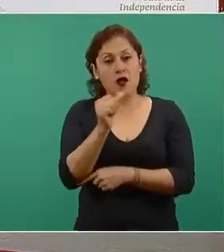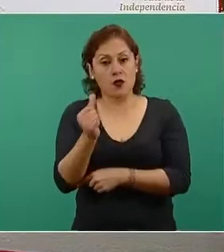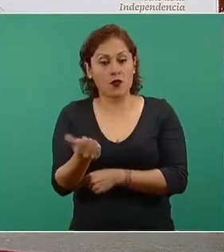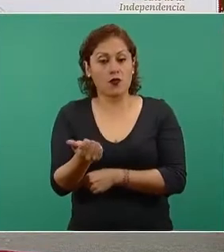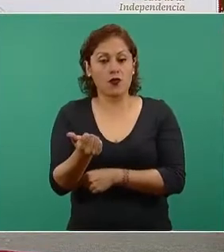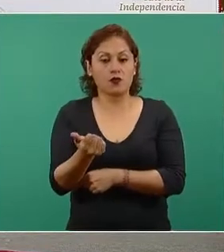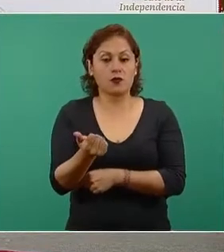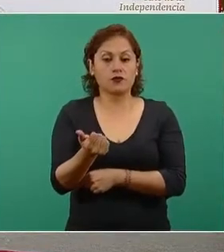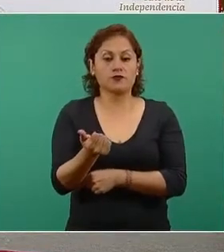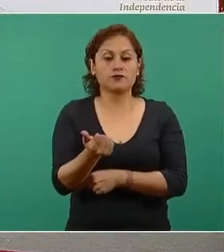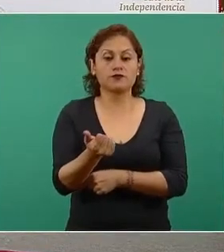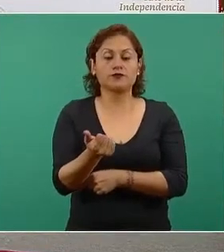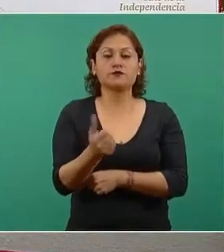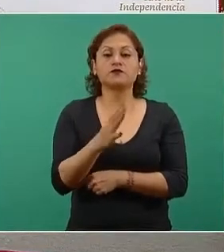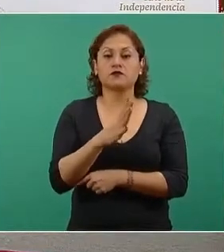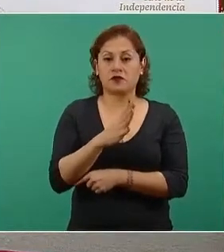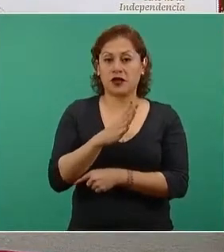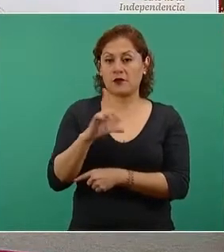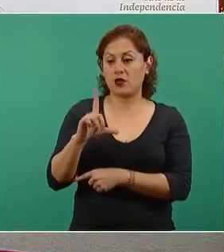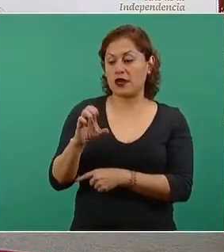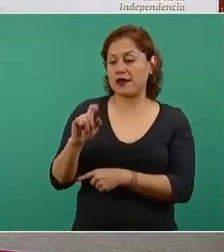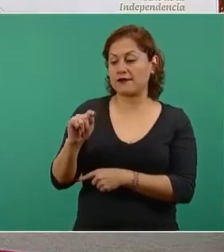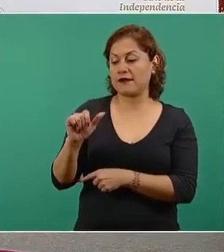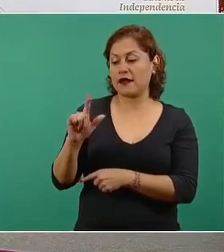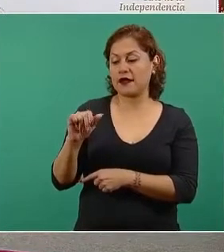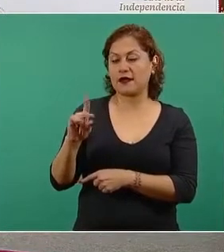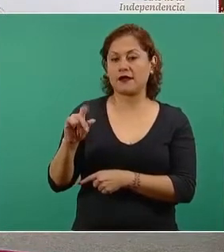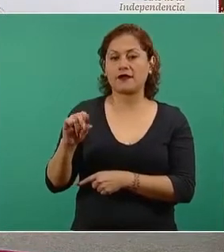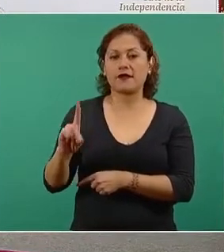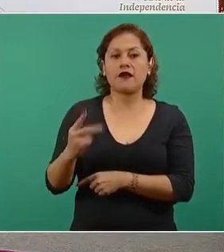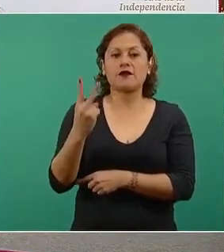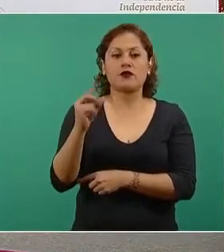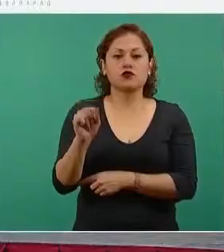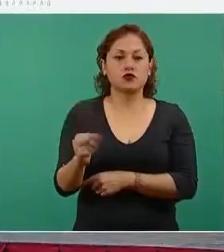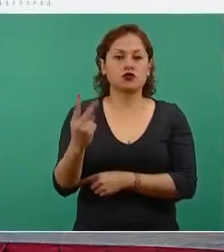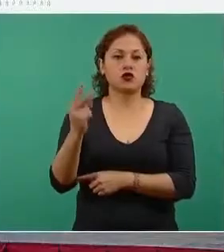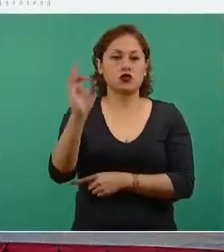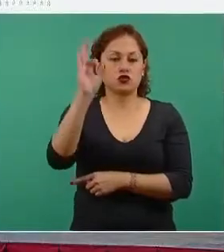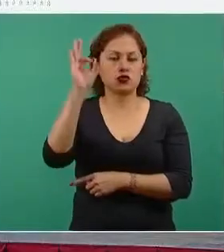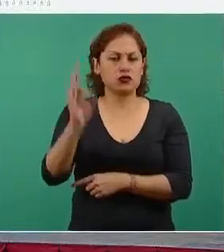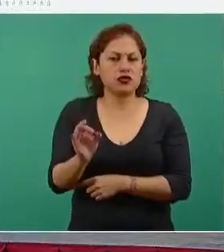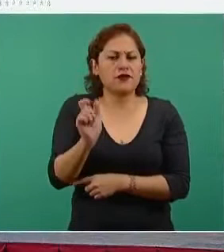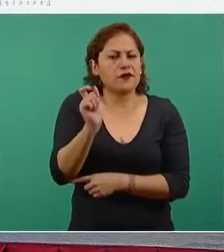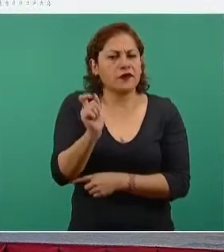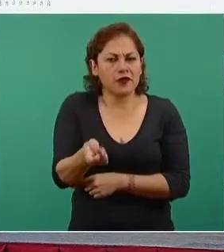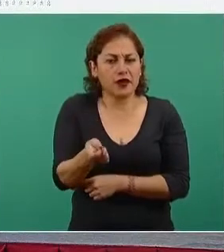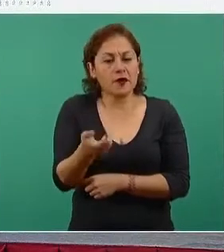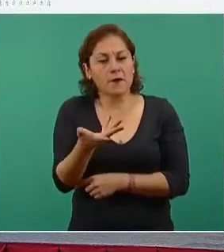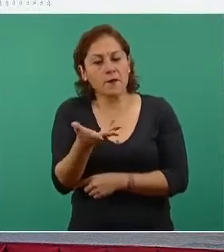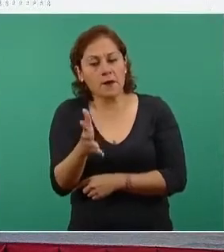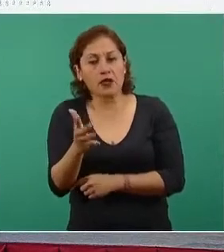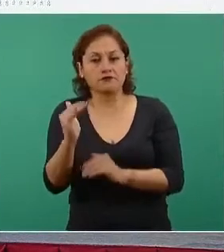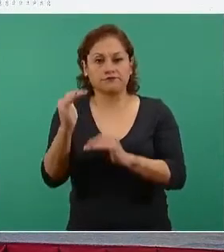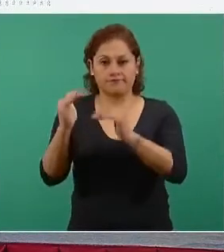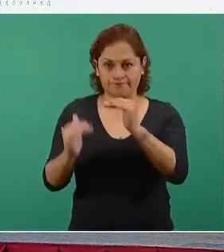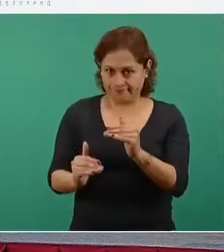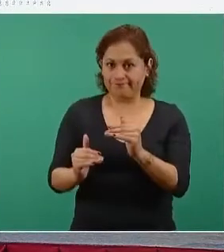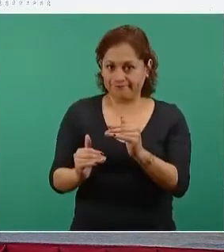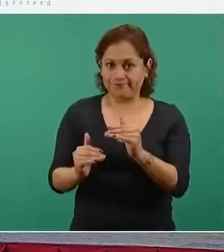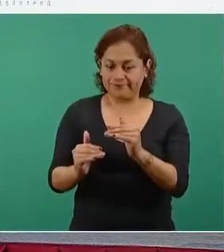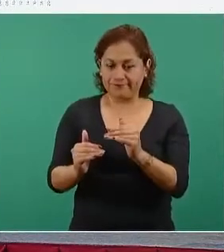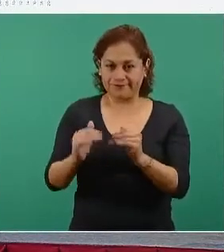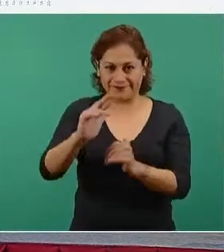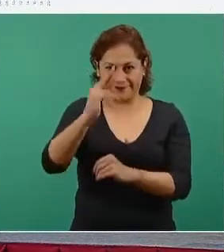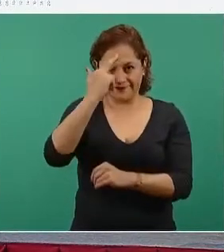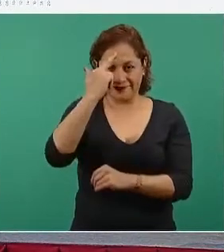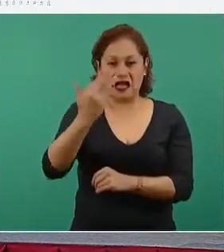actualmente tenemos una tasa de letalidad acumulada del 2.2%, que esto equivale a una disminución en comparación de